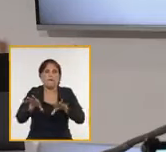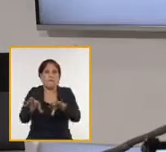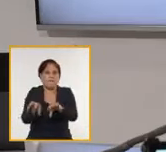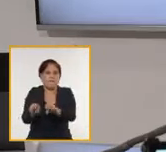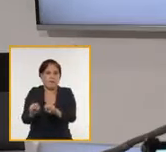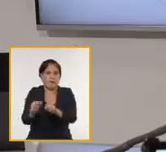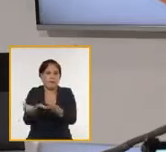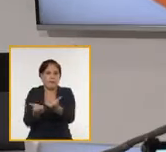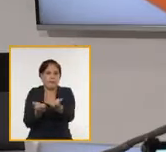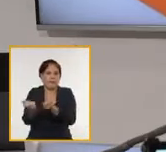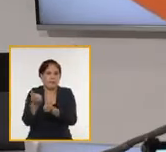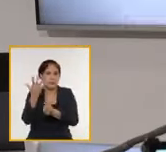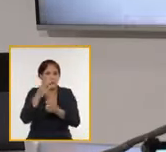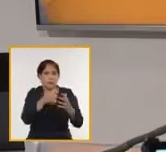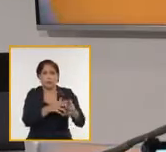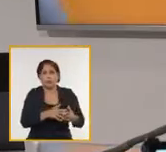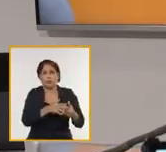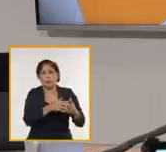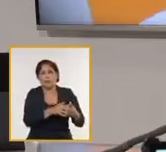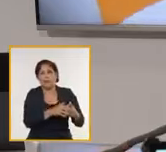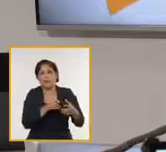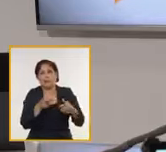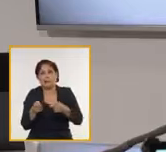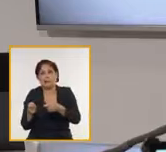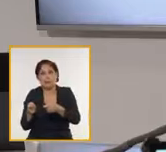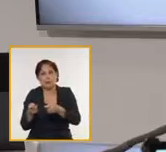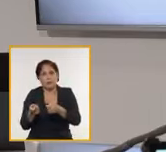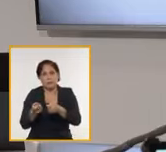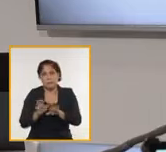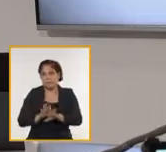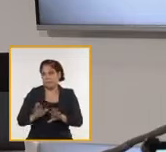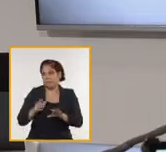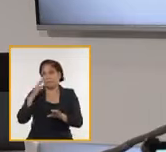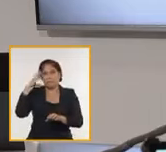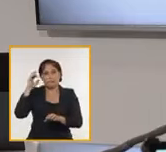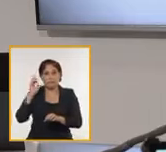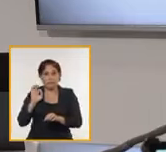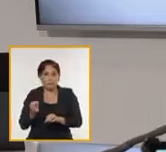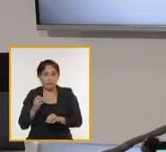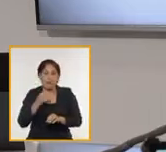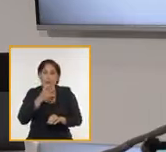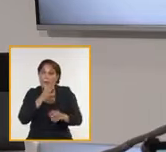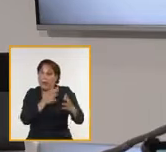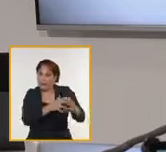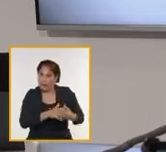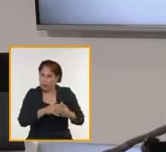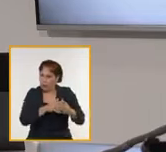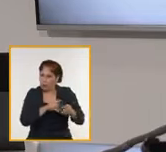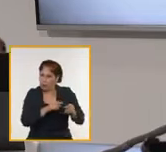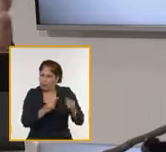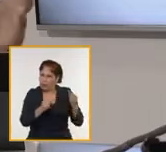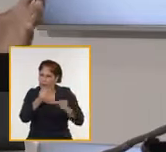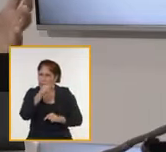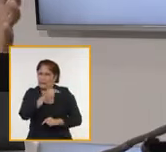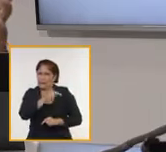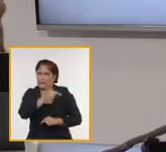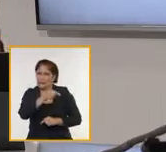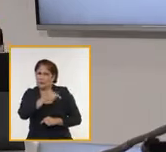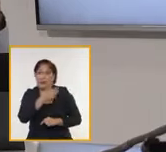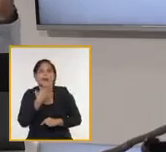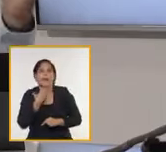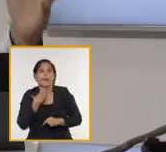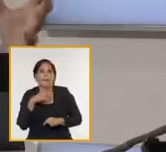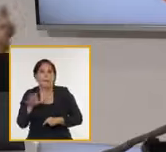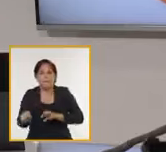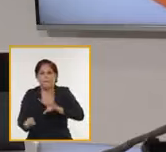mayor. Muchos países, y creo que Estados Unidos fundamentalmente, las